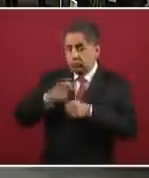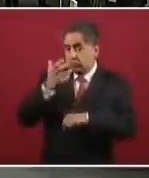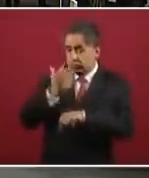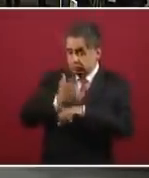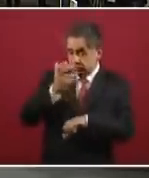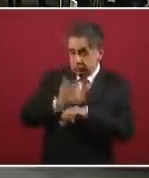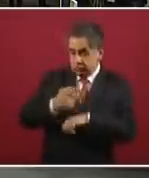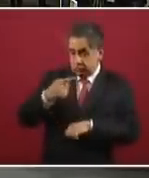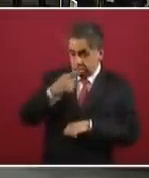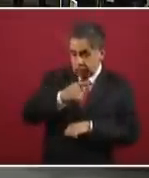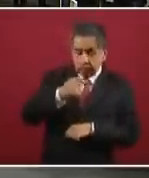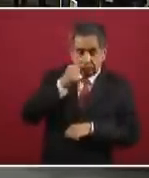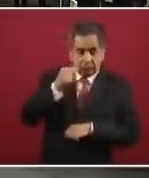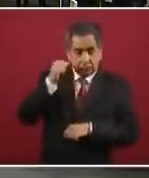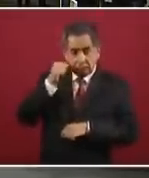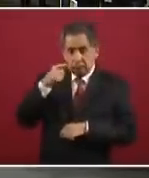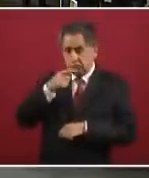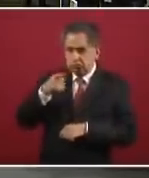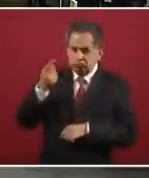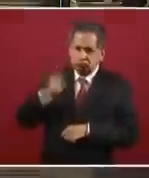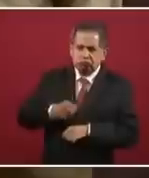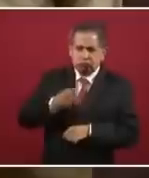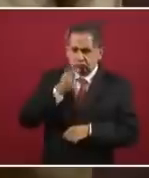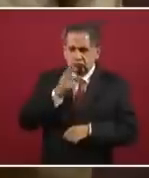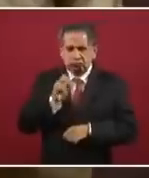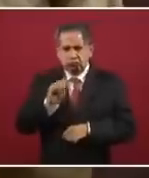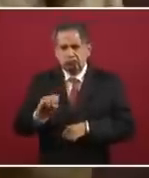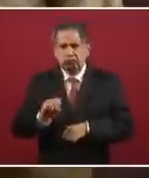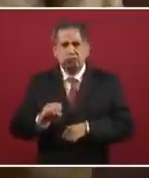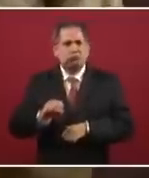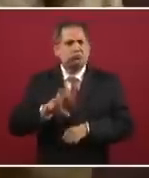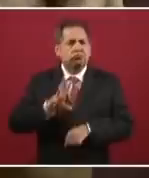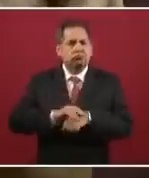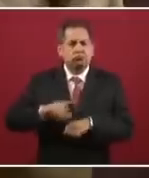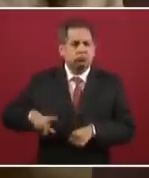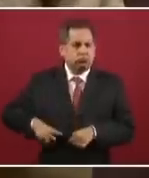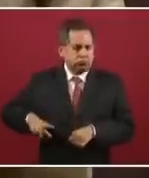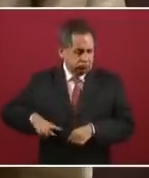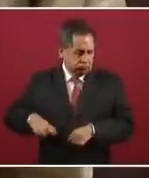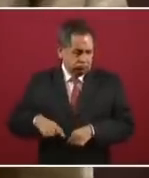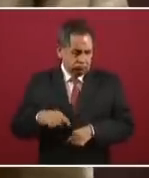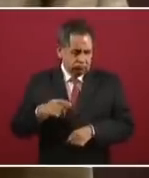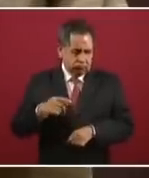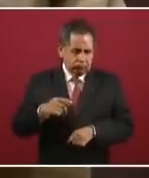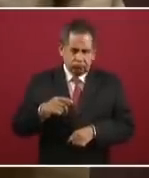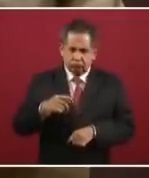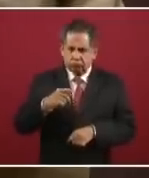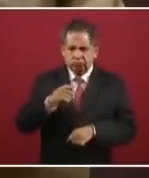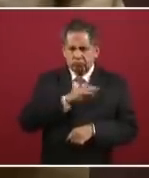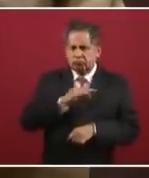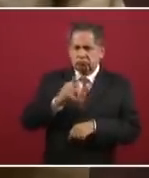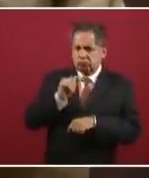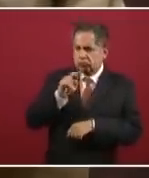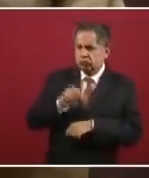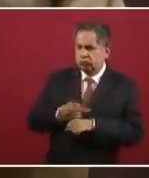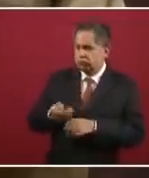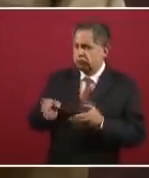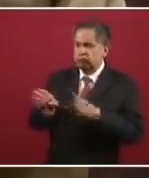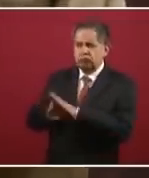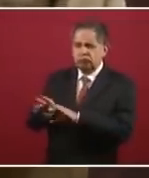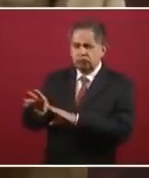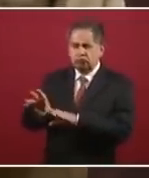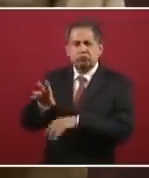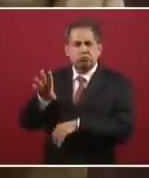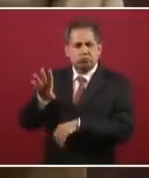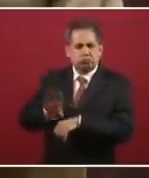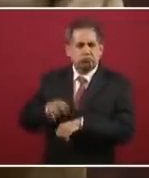ayer de pues permitir al gobierno de Donald Trump negar el asilo. Entiendo que es un asunto interno, pero